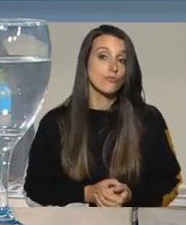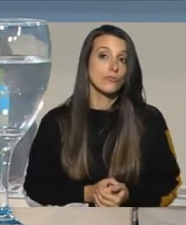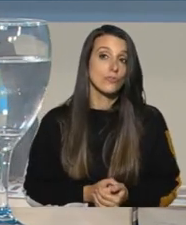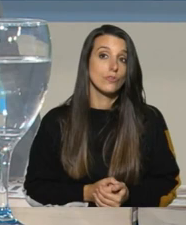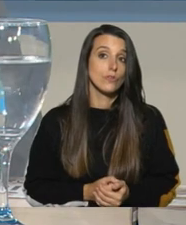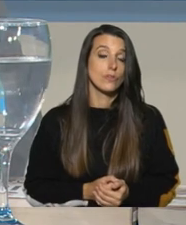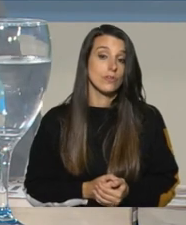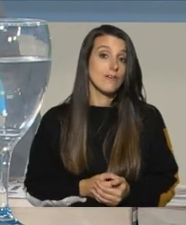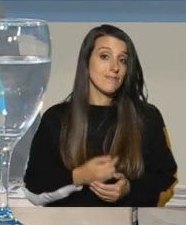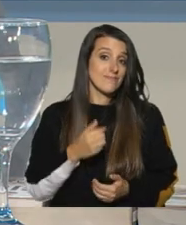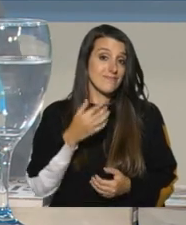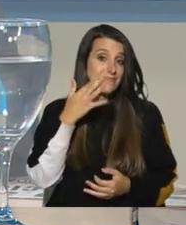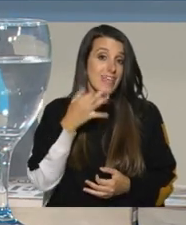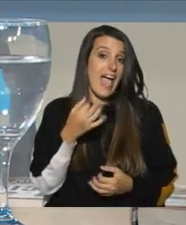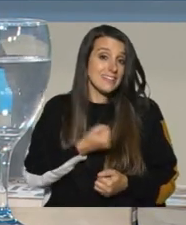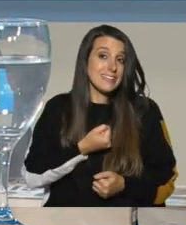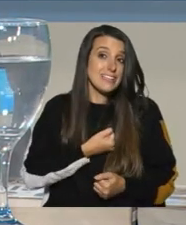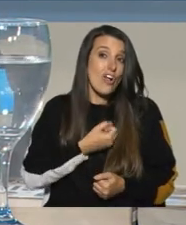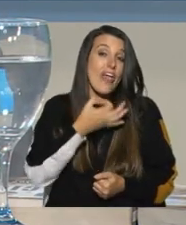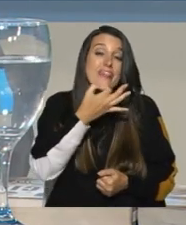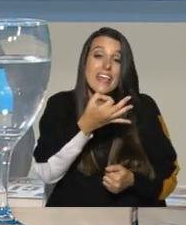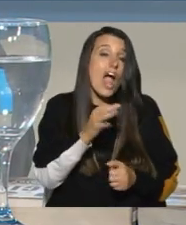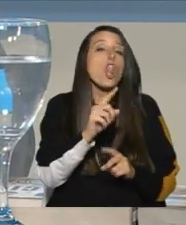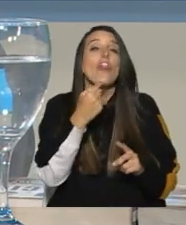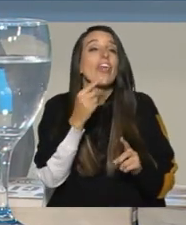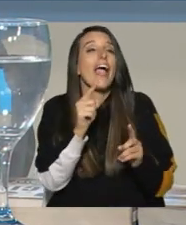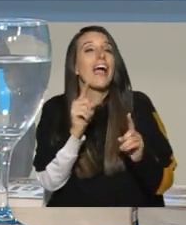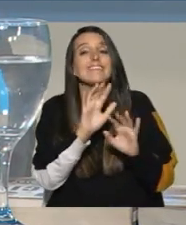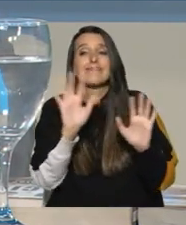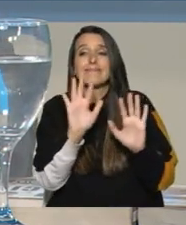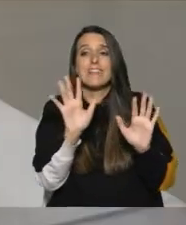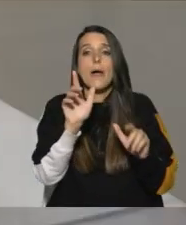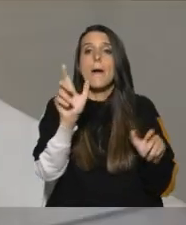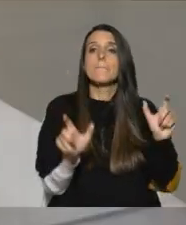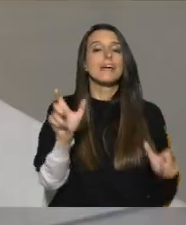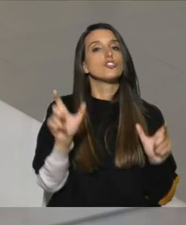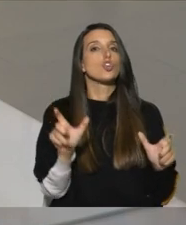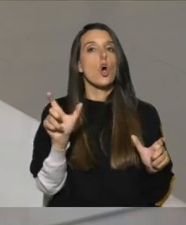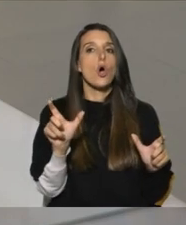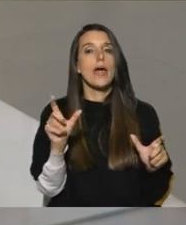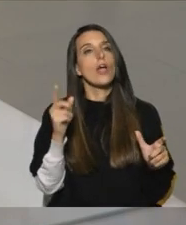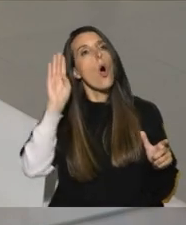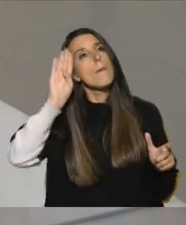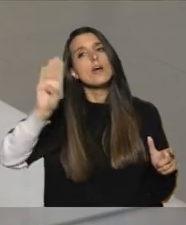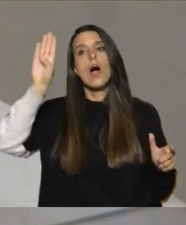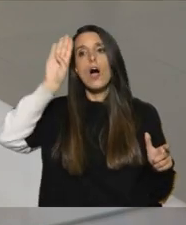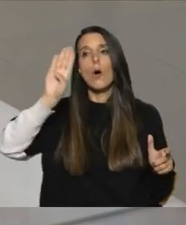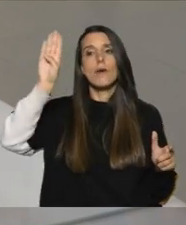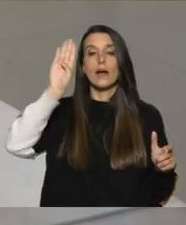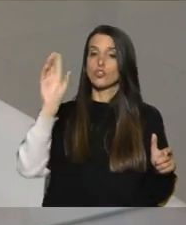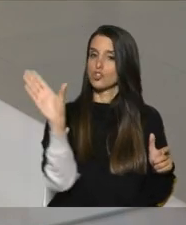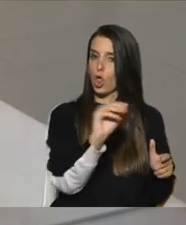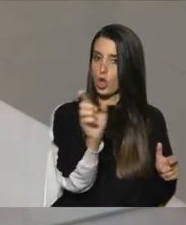han sido terroristas asesinos. Vamos a desmitificar tanta gente que se le homenajea, no digo